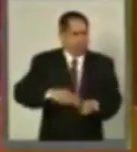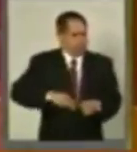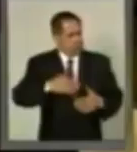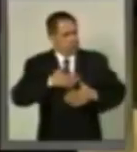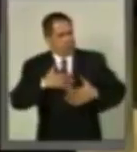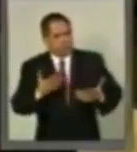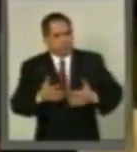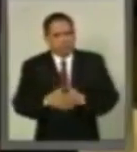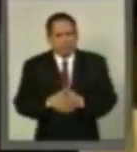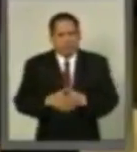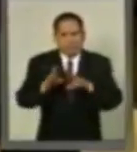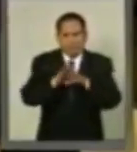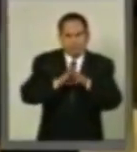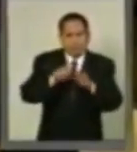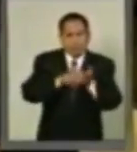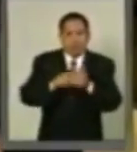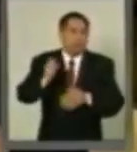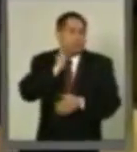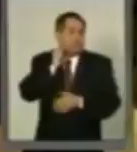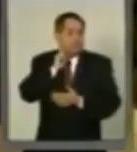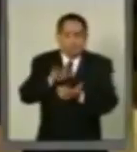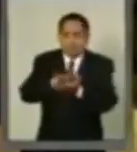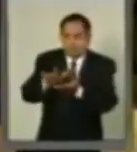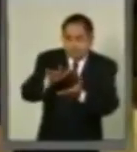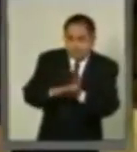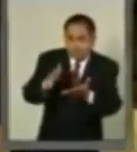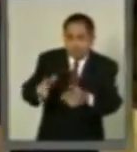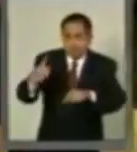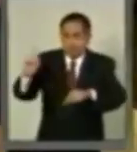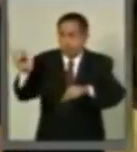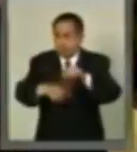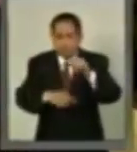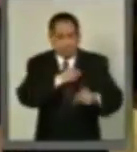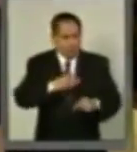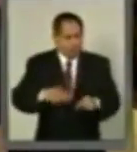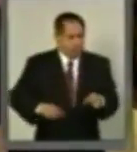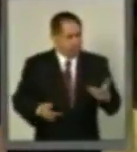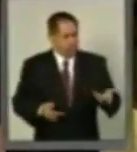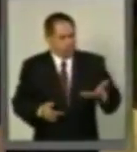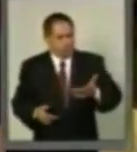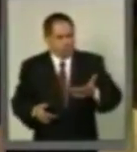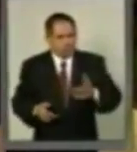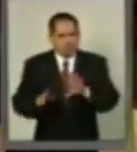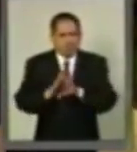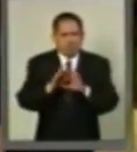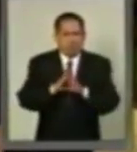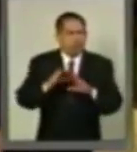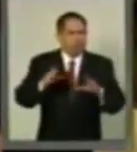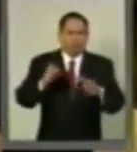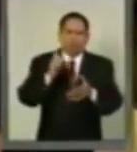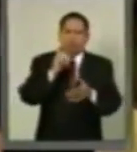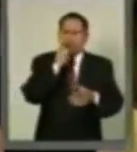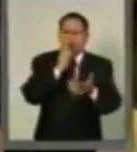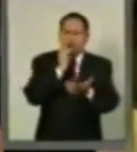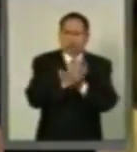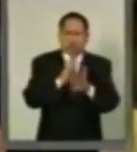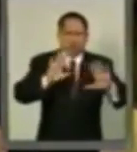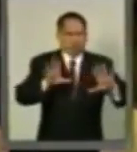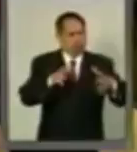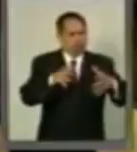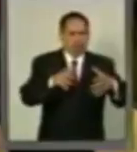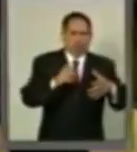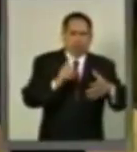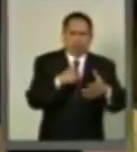municipios, buscar que el Senado pudiera remover a la autoridad municipal, ir a un mando único que